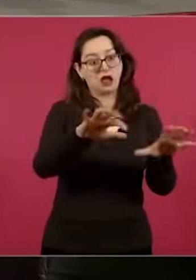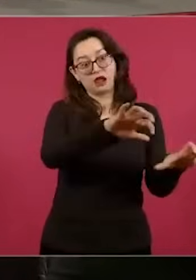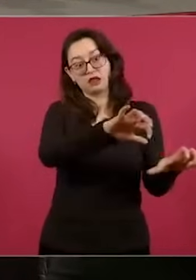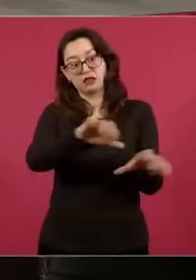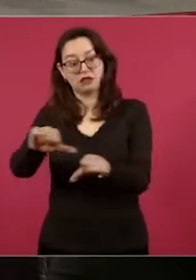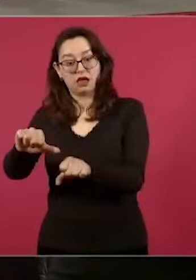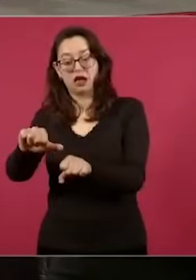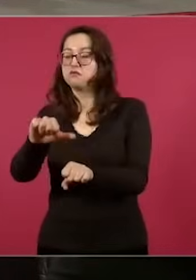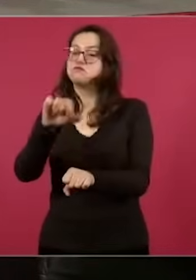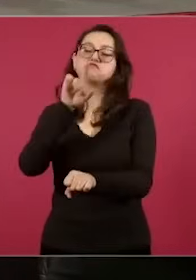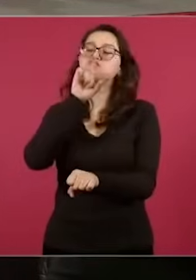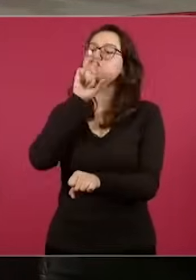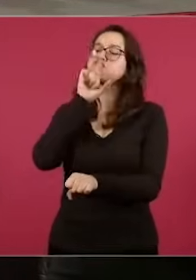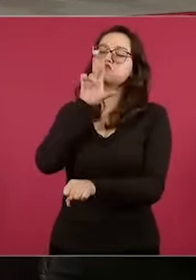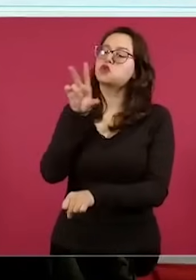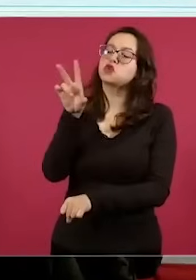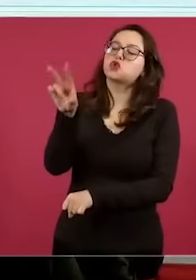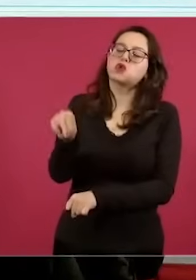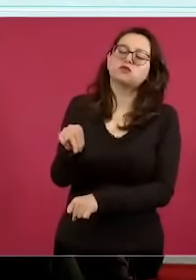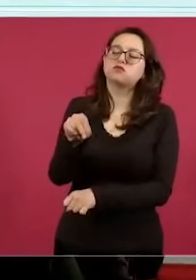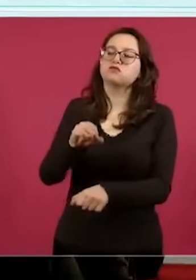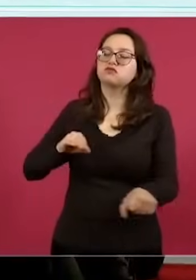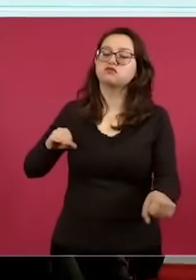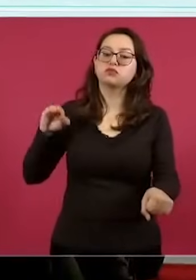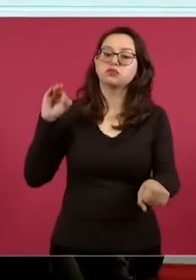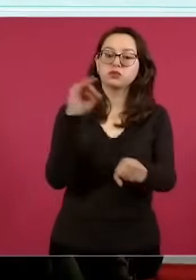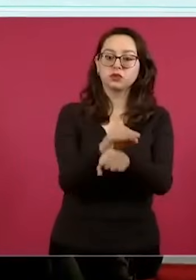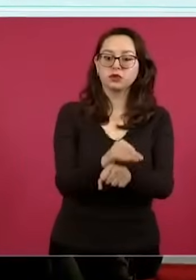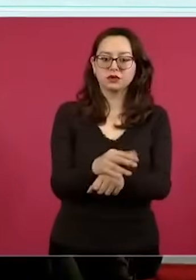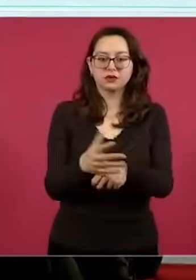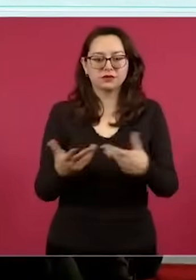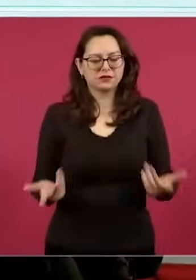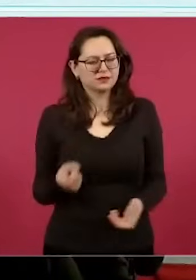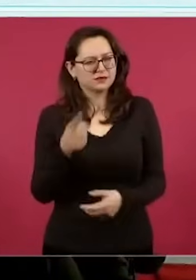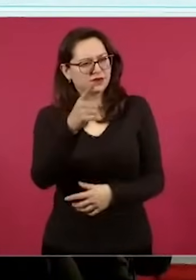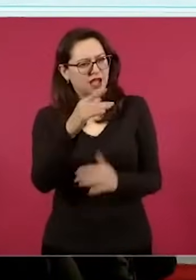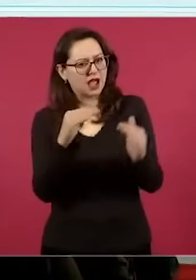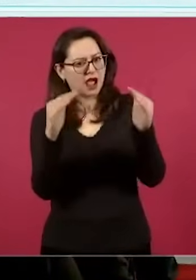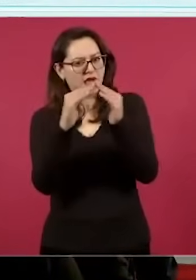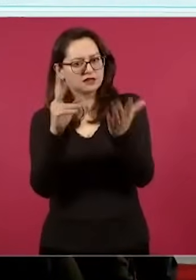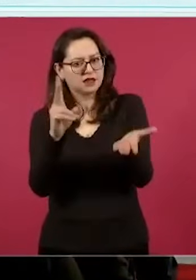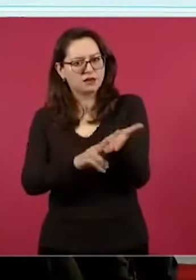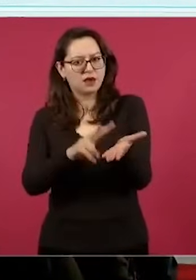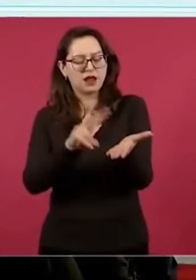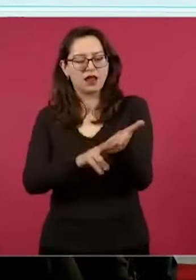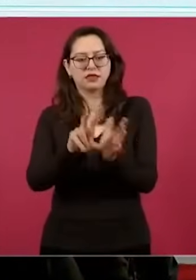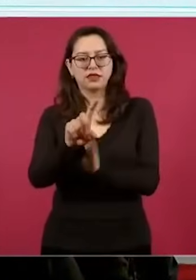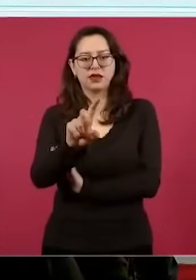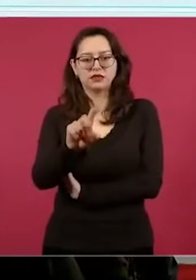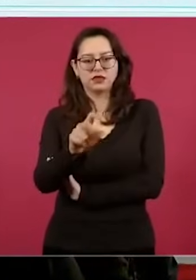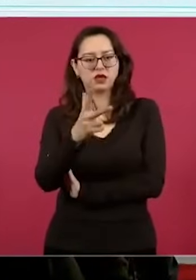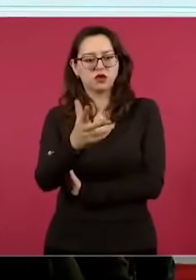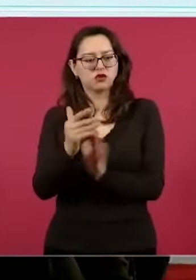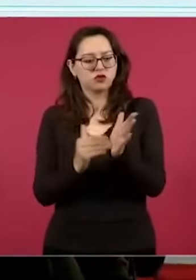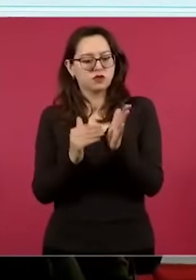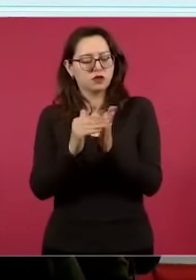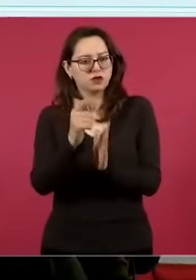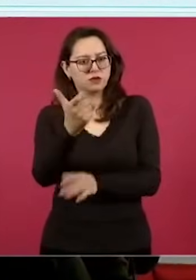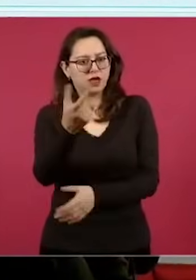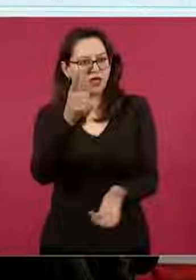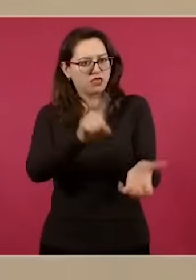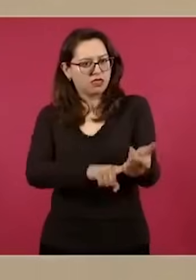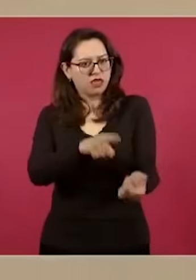n por la adquisición de un inmueble con un valor de más de 38 mill de pesos de procedencia ilícita y